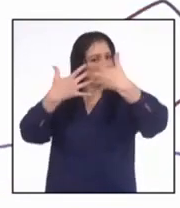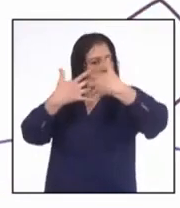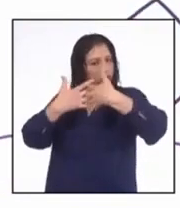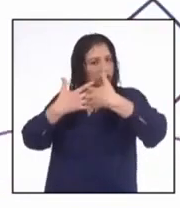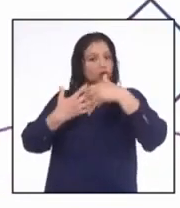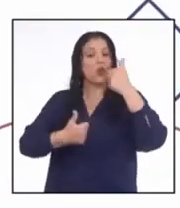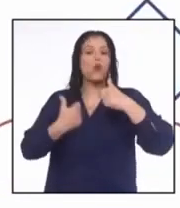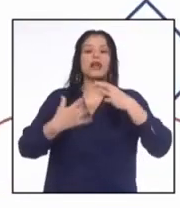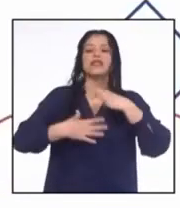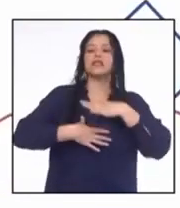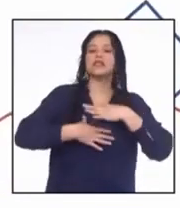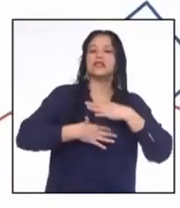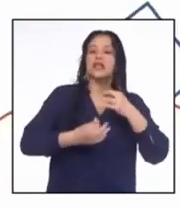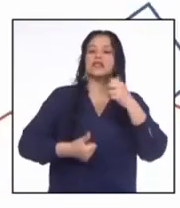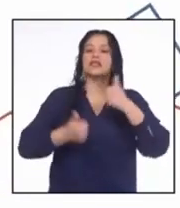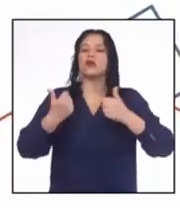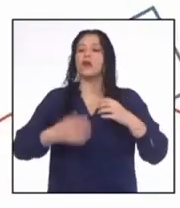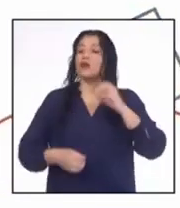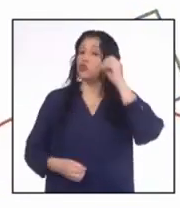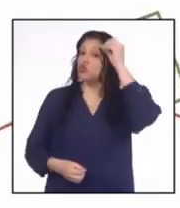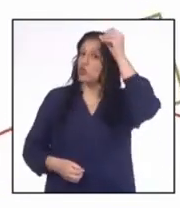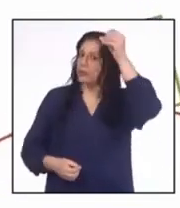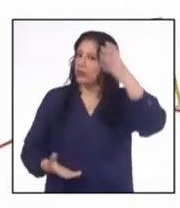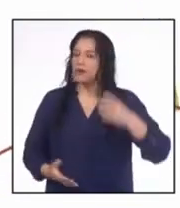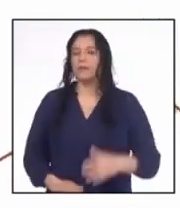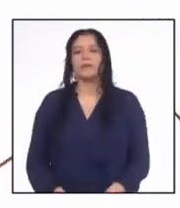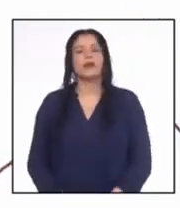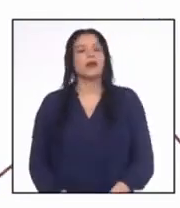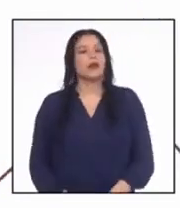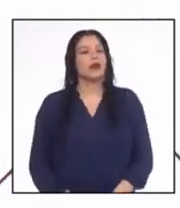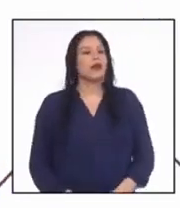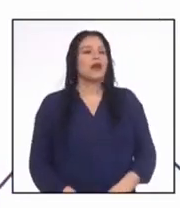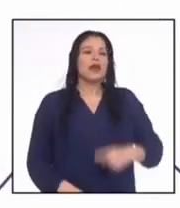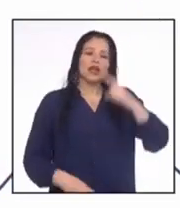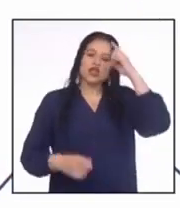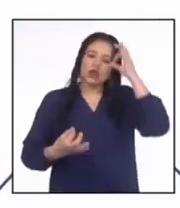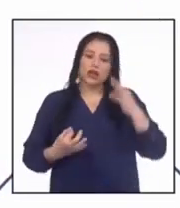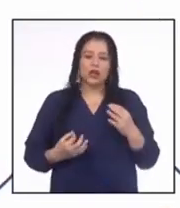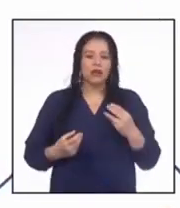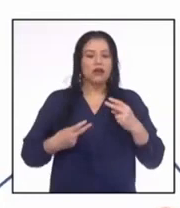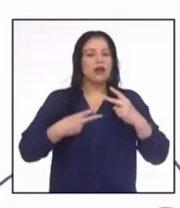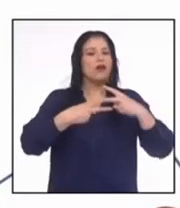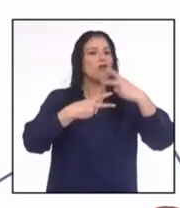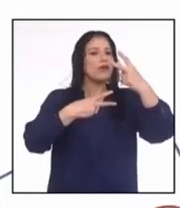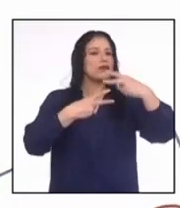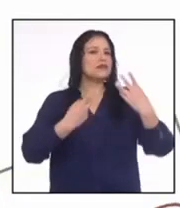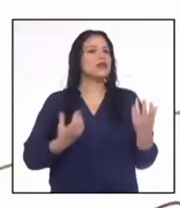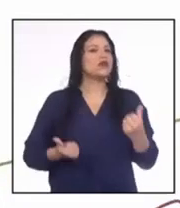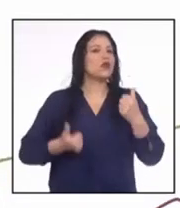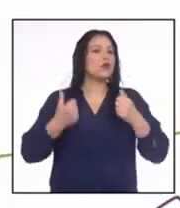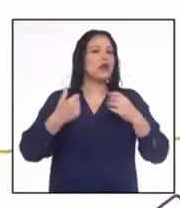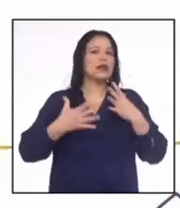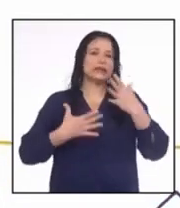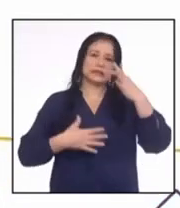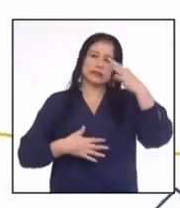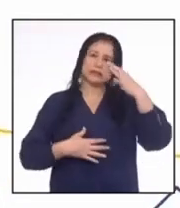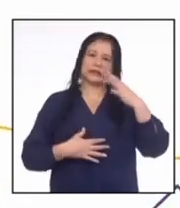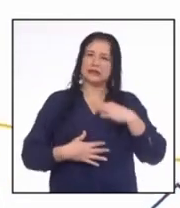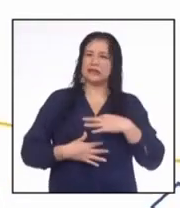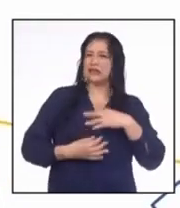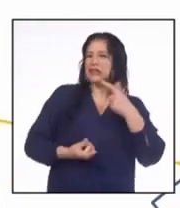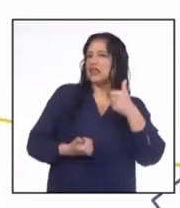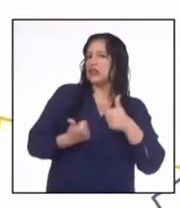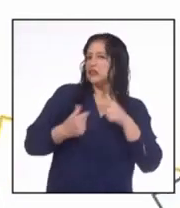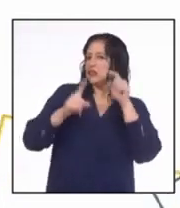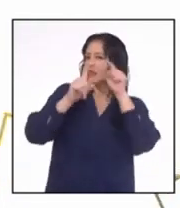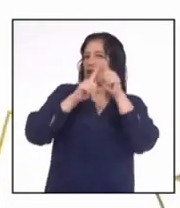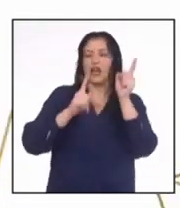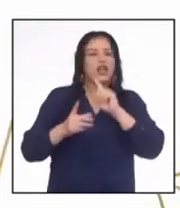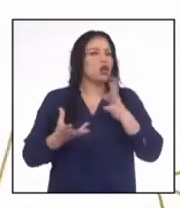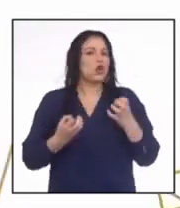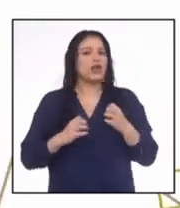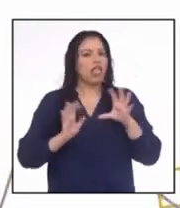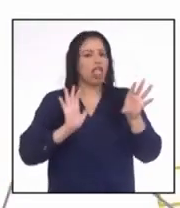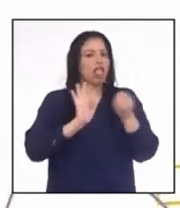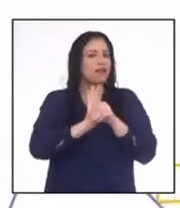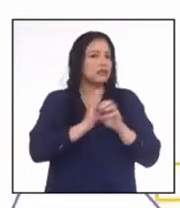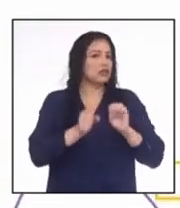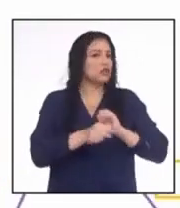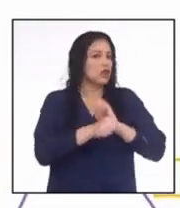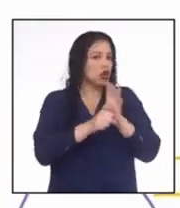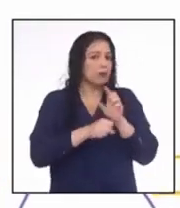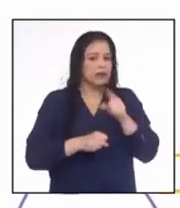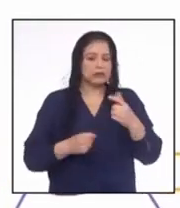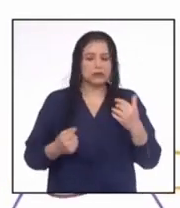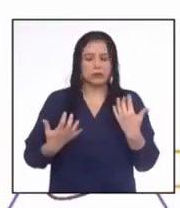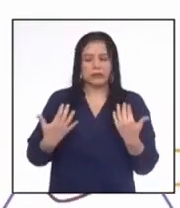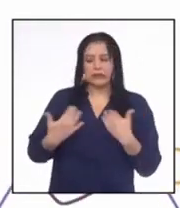sus intereses y posturas. Creo que los intereses que tienen los vecinos de Camila son de no contagiarse, y esto, sumado al temor, les